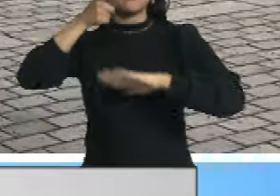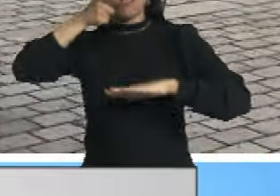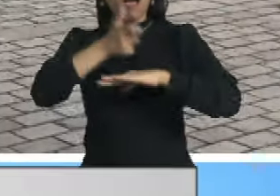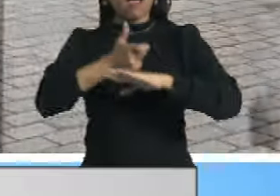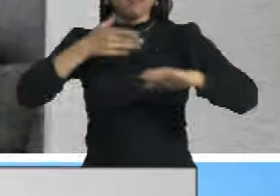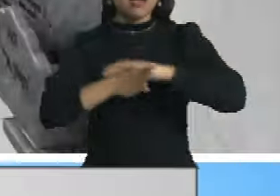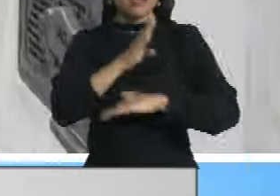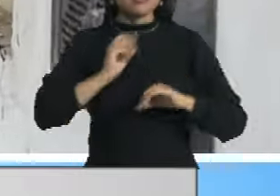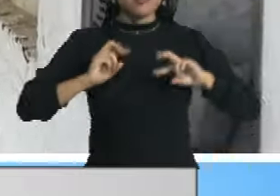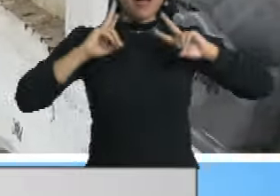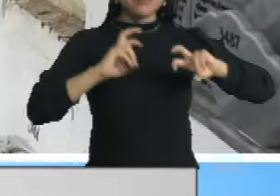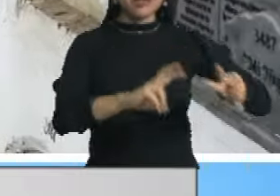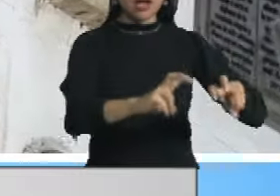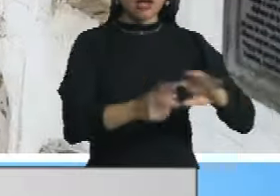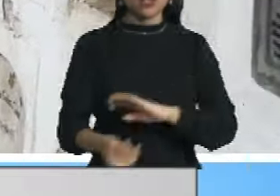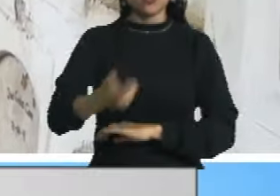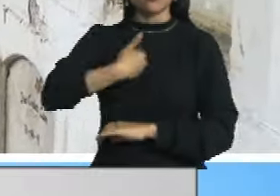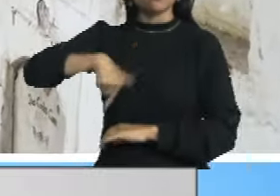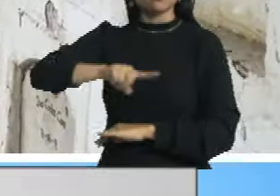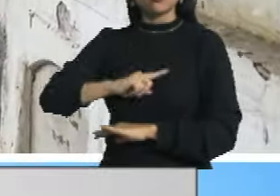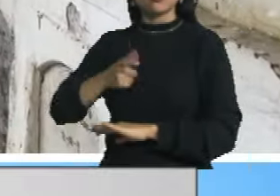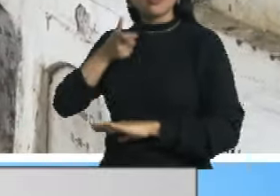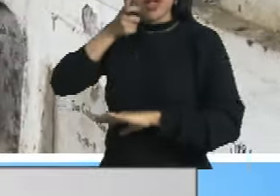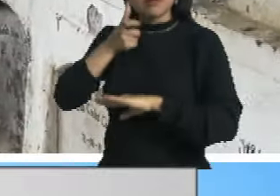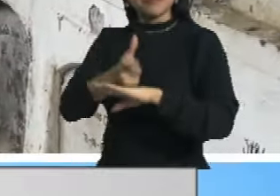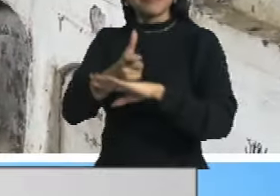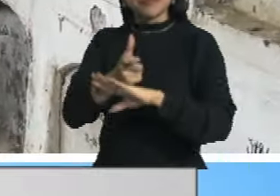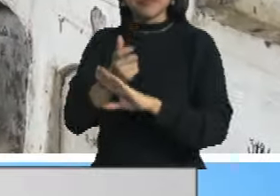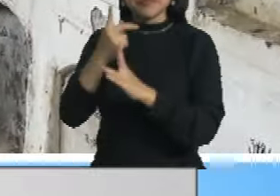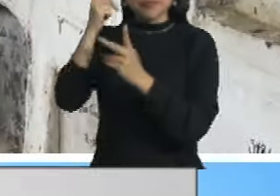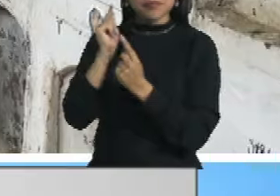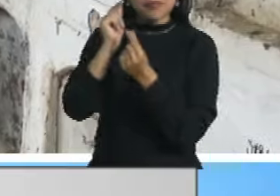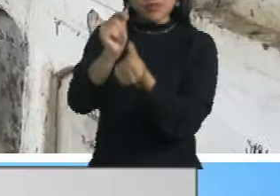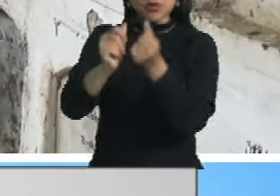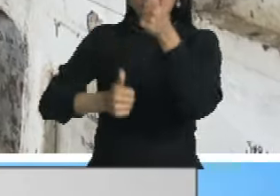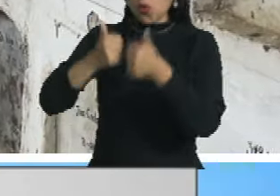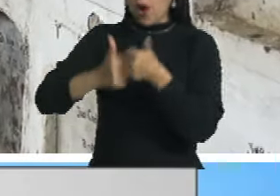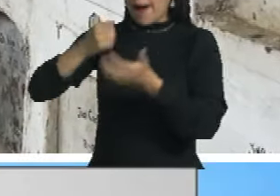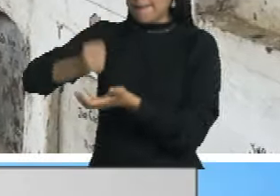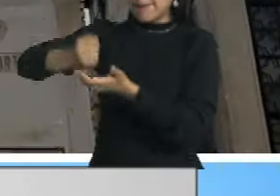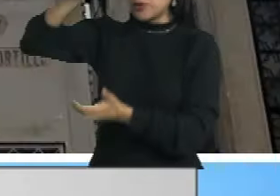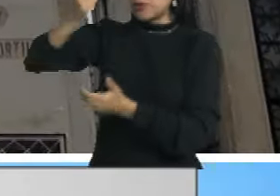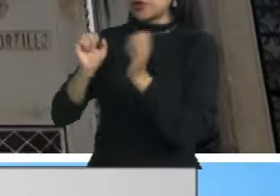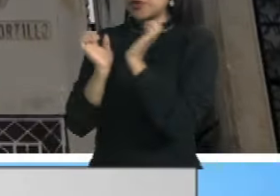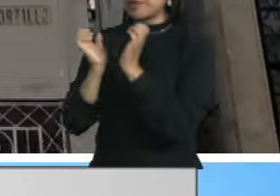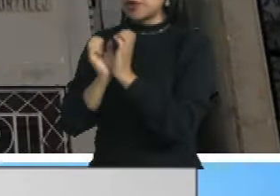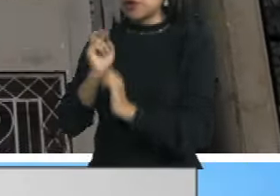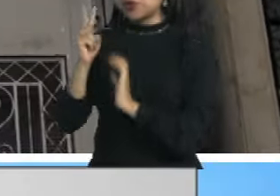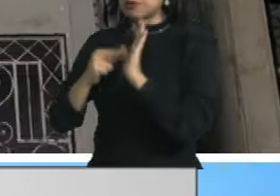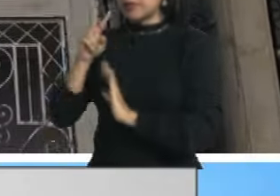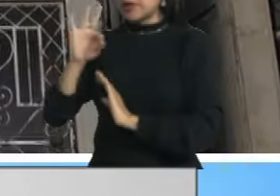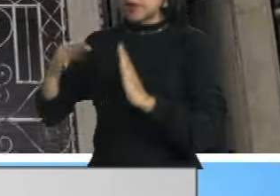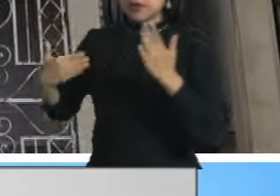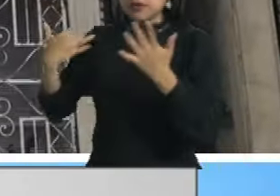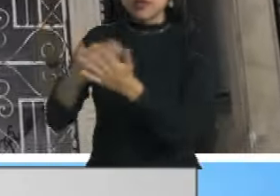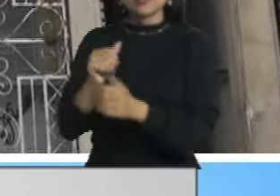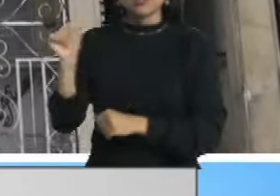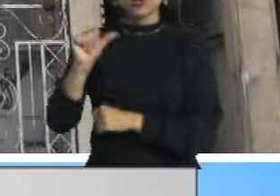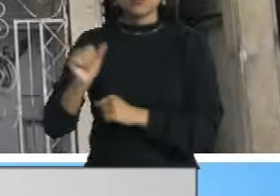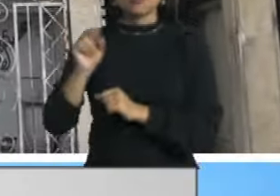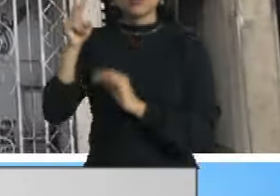en esta actuación estamos verificando los recursos invertidos de la prestación del servicio desde mayo del 2023 hasta agosto